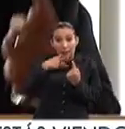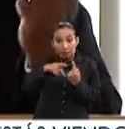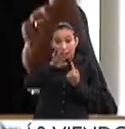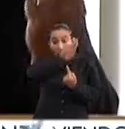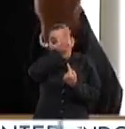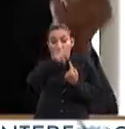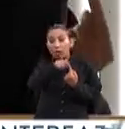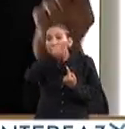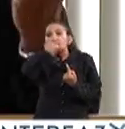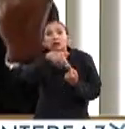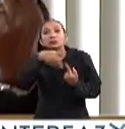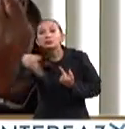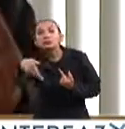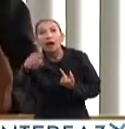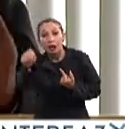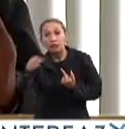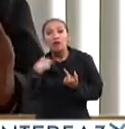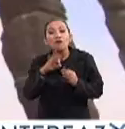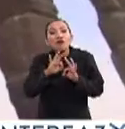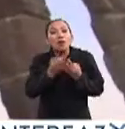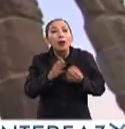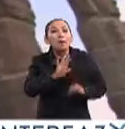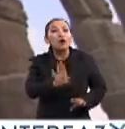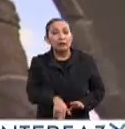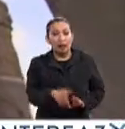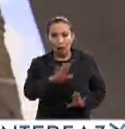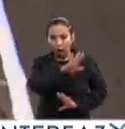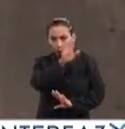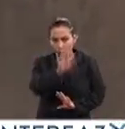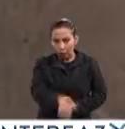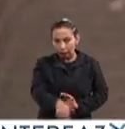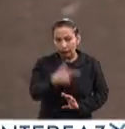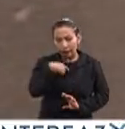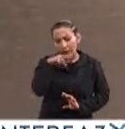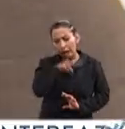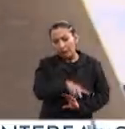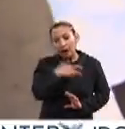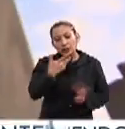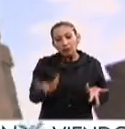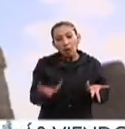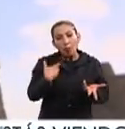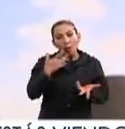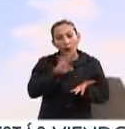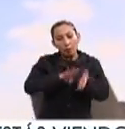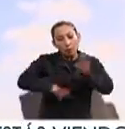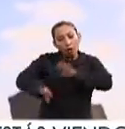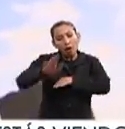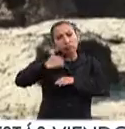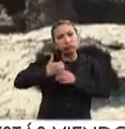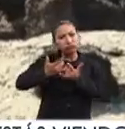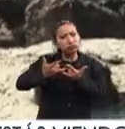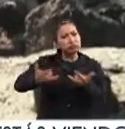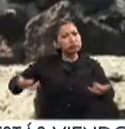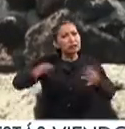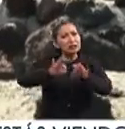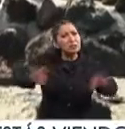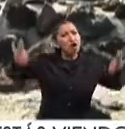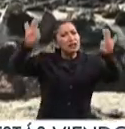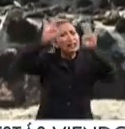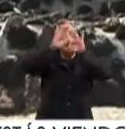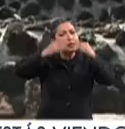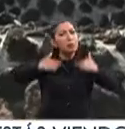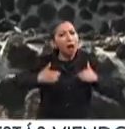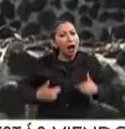muerte era la forma en que se moría. La muerte es sin duda el estrato biológico más trascendente de la